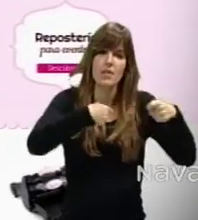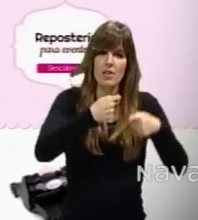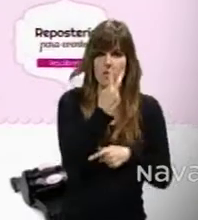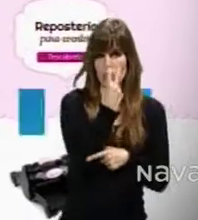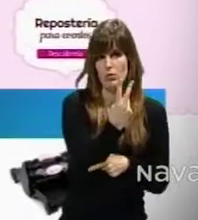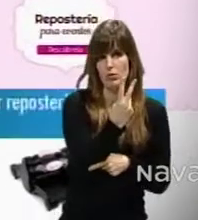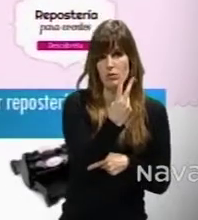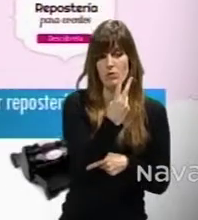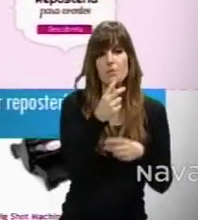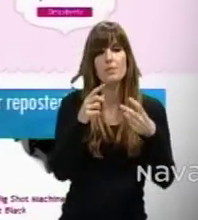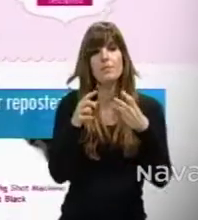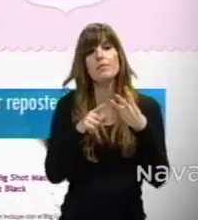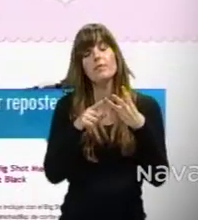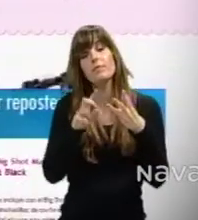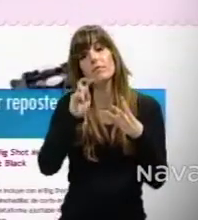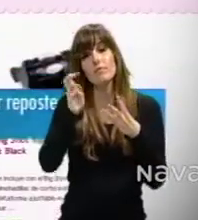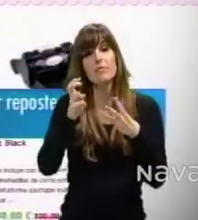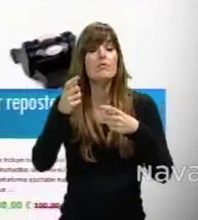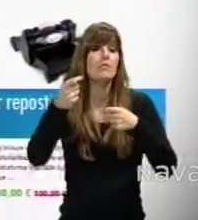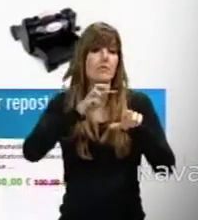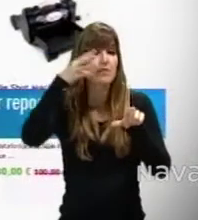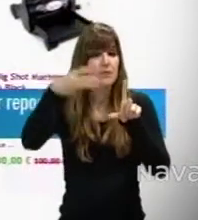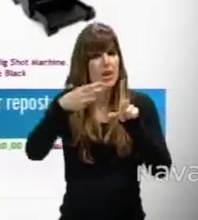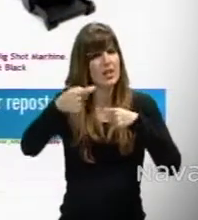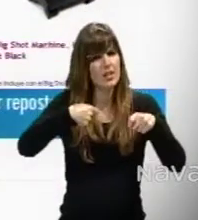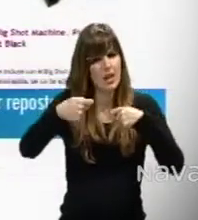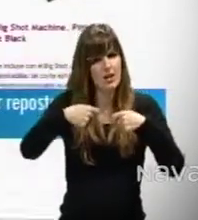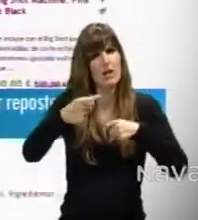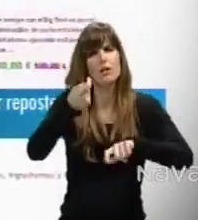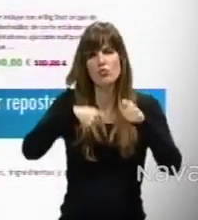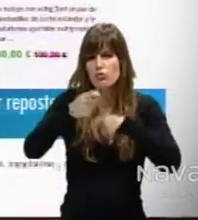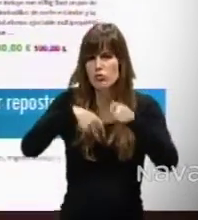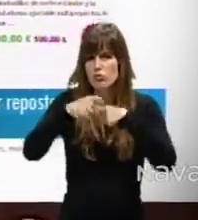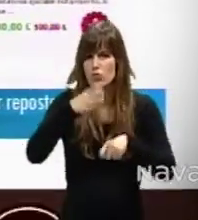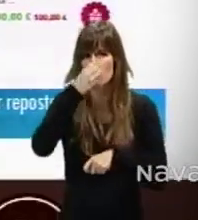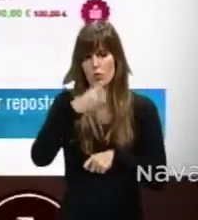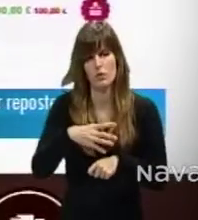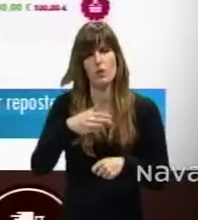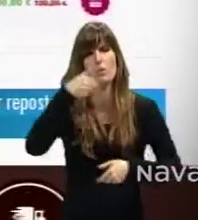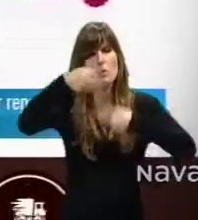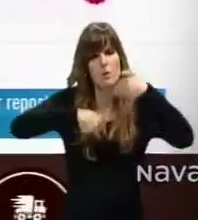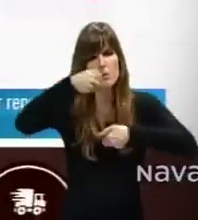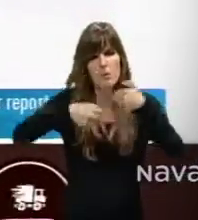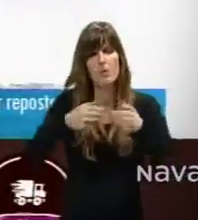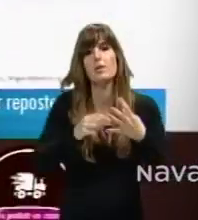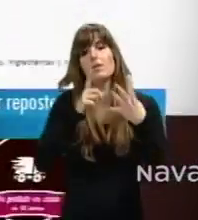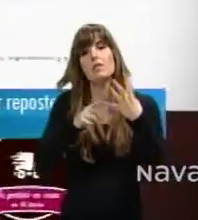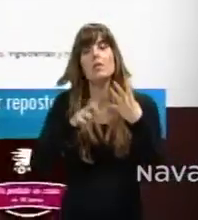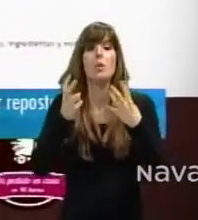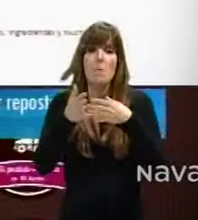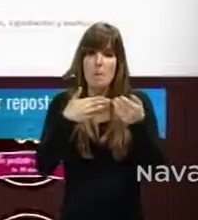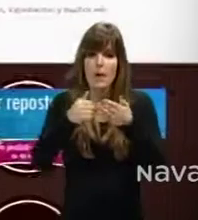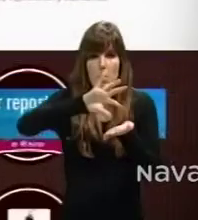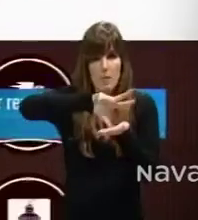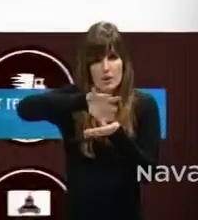otra que es el almacén de tienda online, que la verdad en tienda online trabajamos muchísimo, y con el obrador, ¿vale? Y luego tenemos